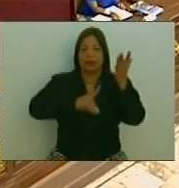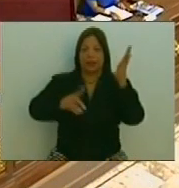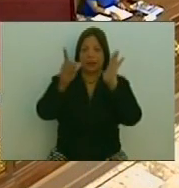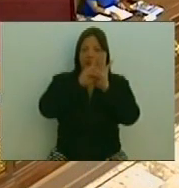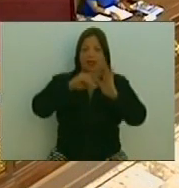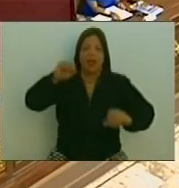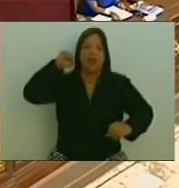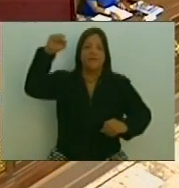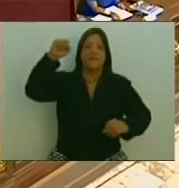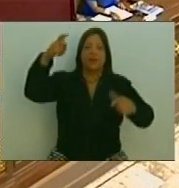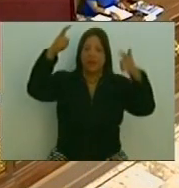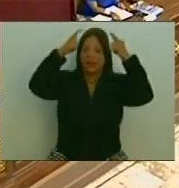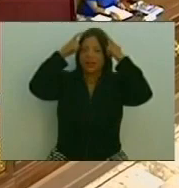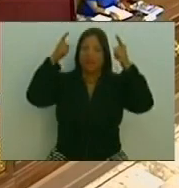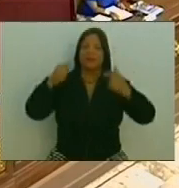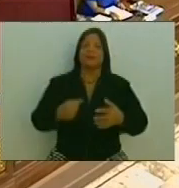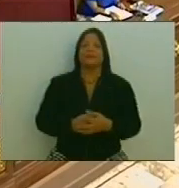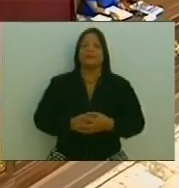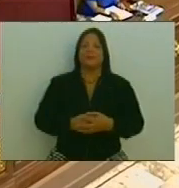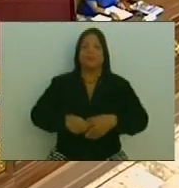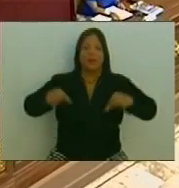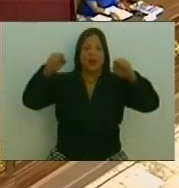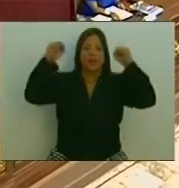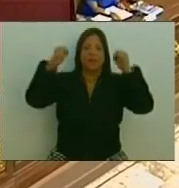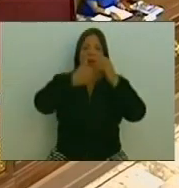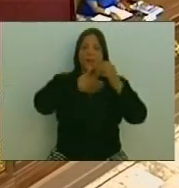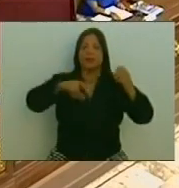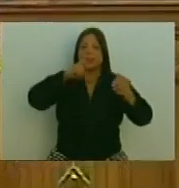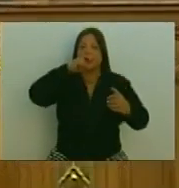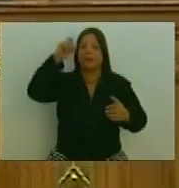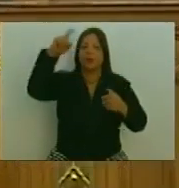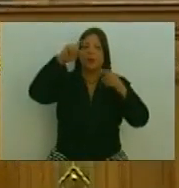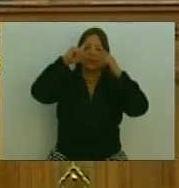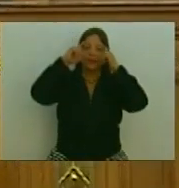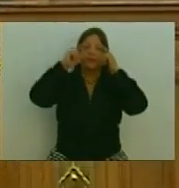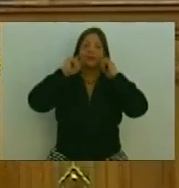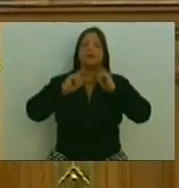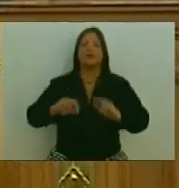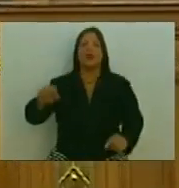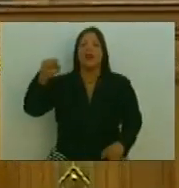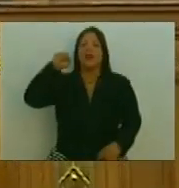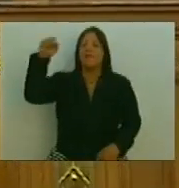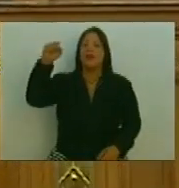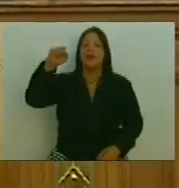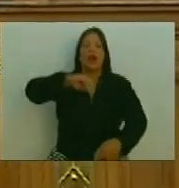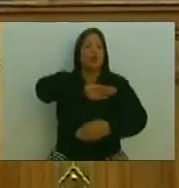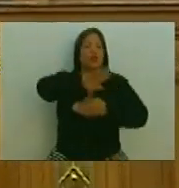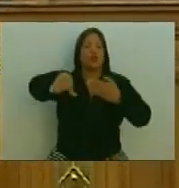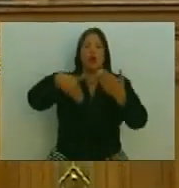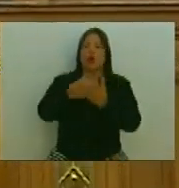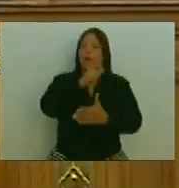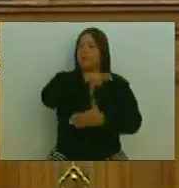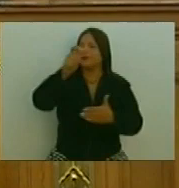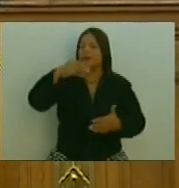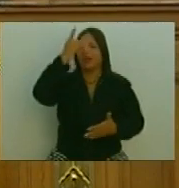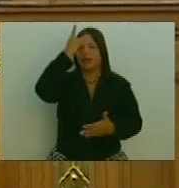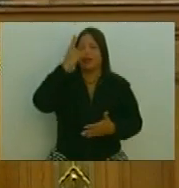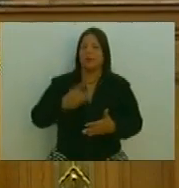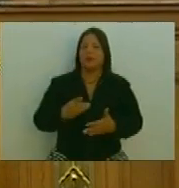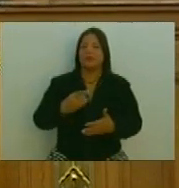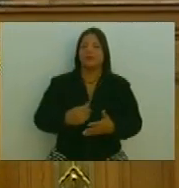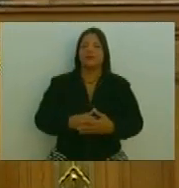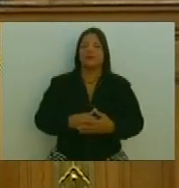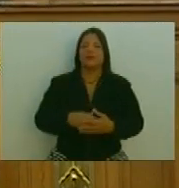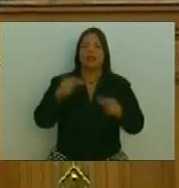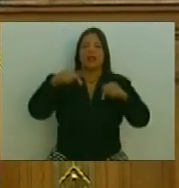¡Viva Chávez! ¡Viva! ¡Viva el presidente Nicolás Maduro! ¡Viva! Y vivan todas esas personas con discapacidad que